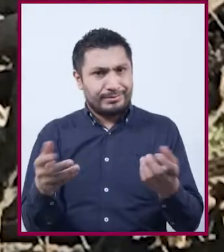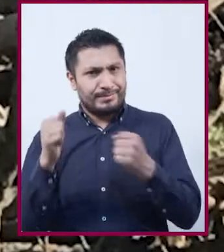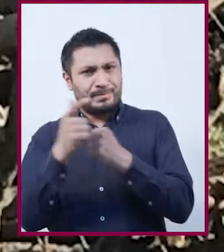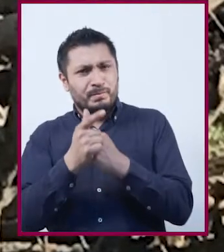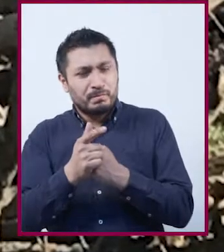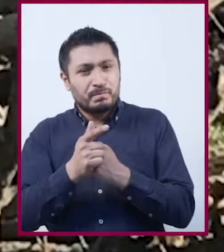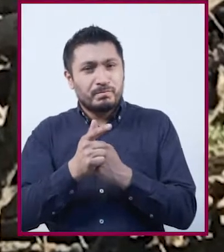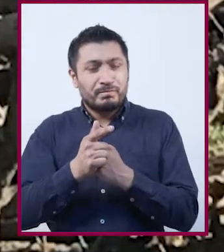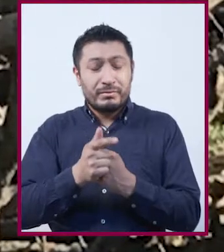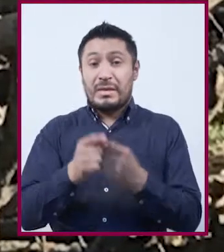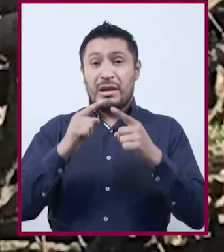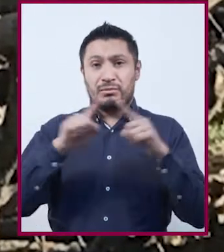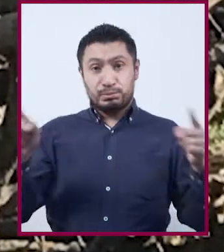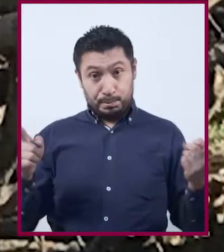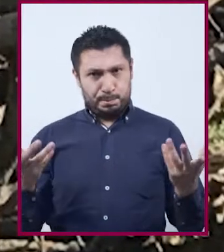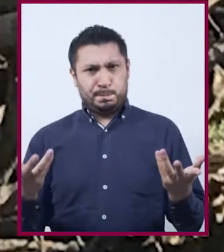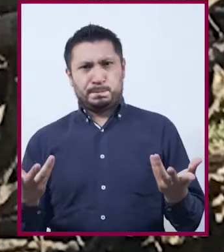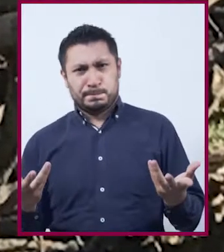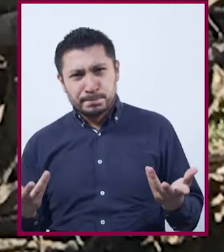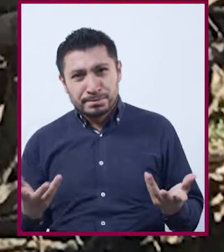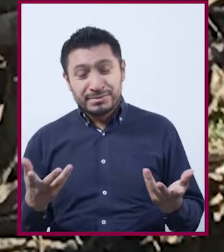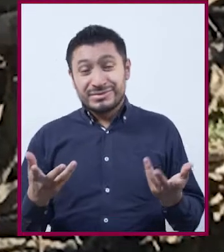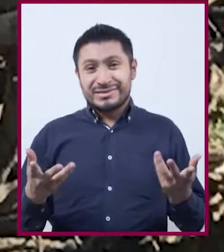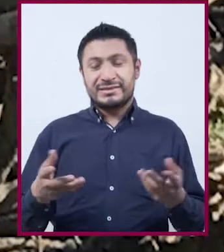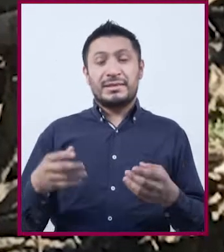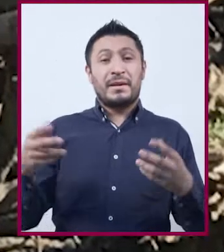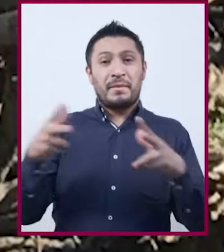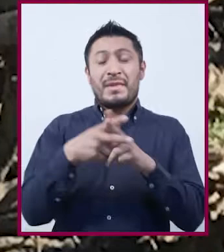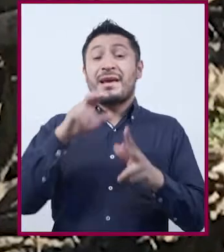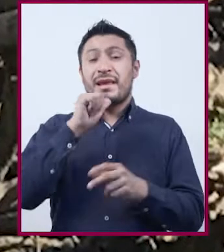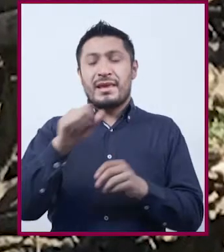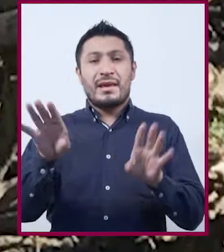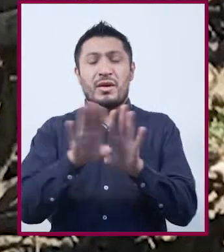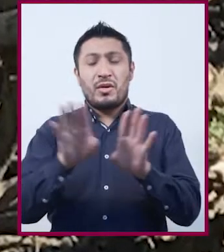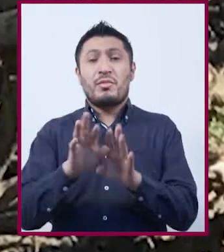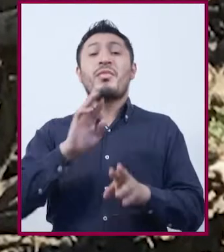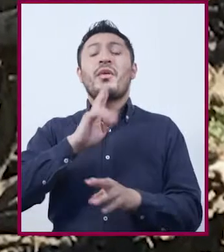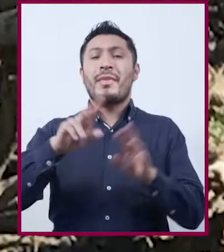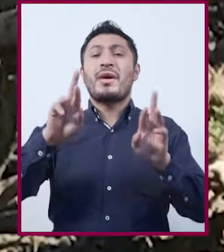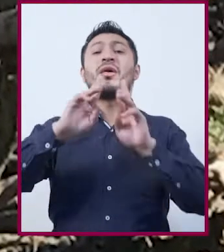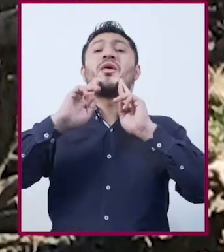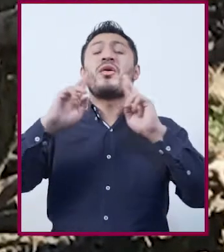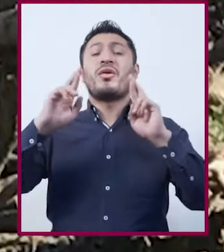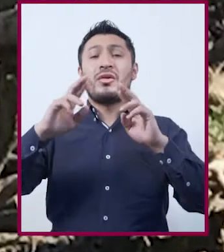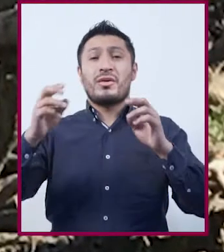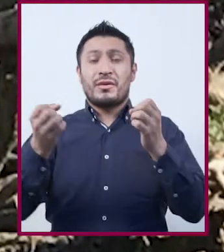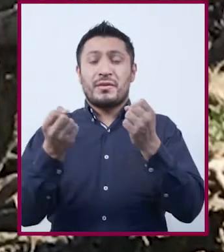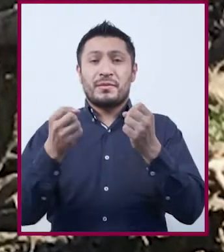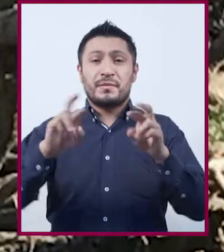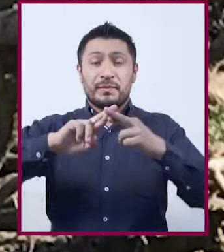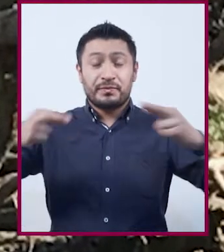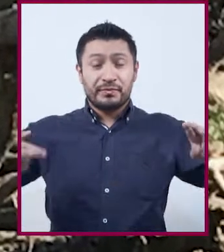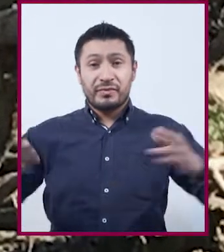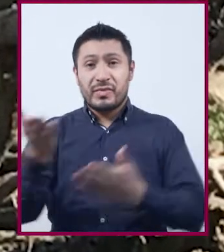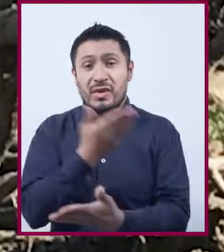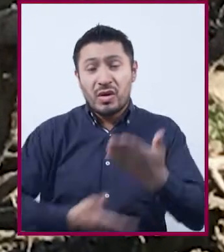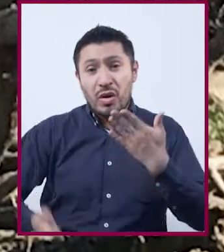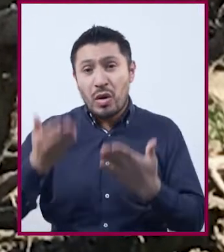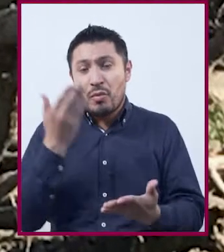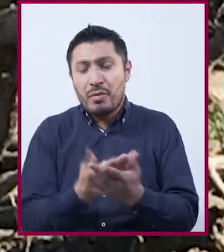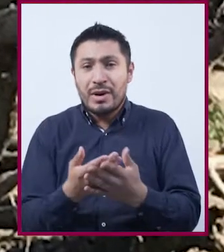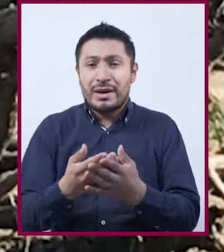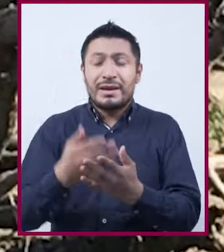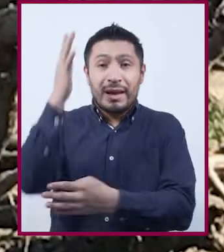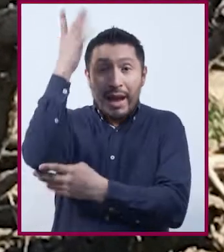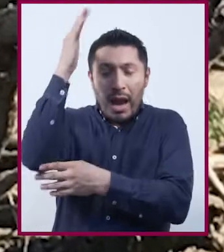Sin embargo, ocurrió lo inesperado. Lejos de pelear, los monos se volvieron más sociables y comenzaron a compartir las